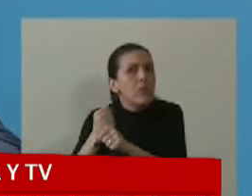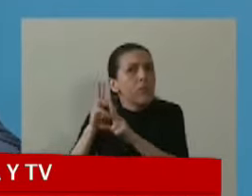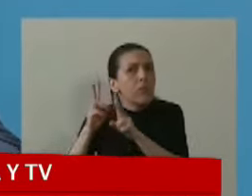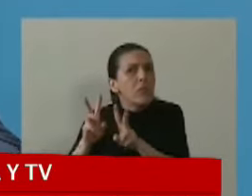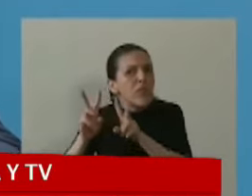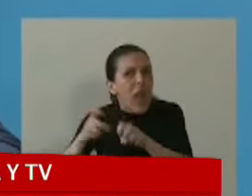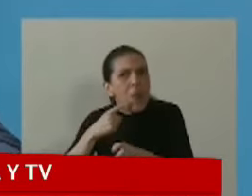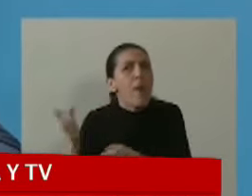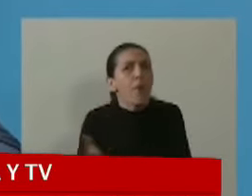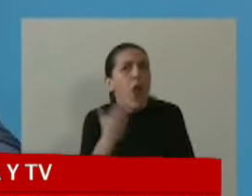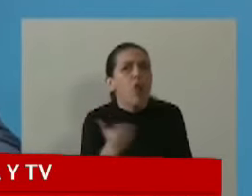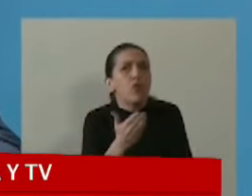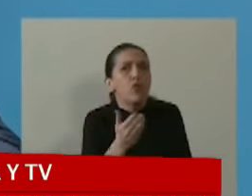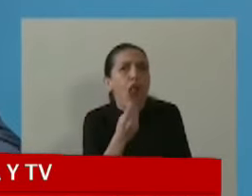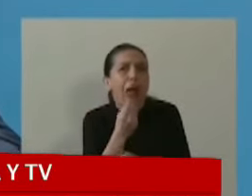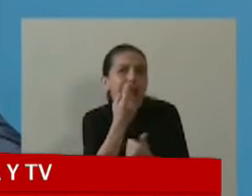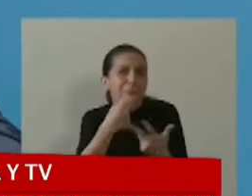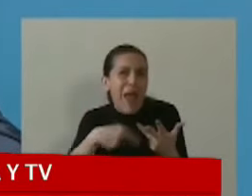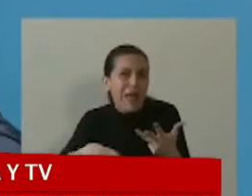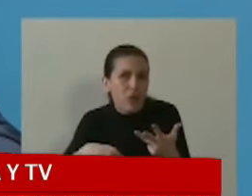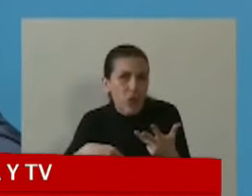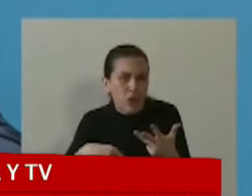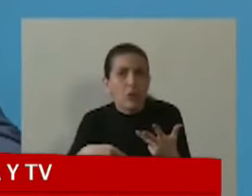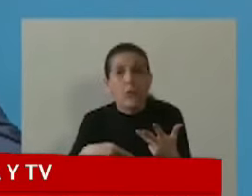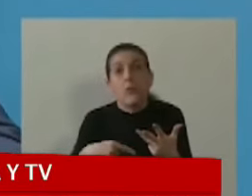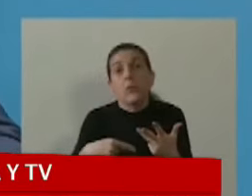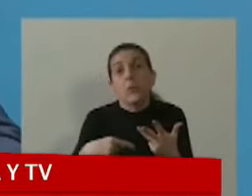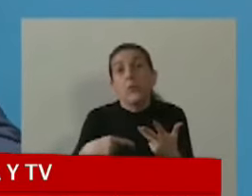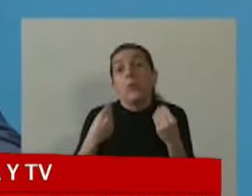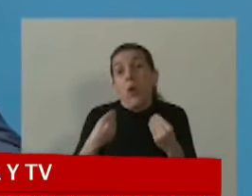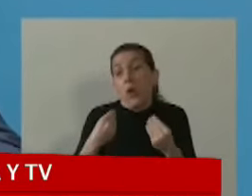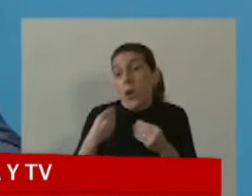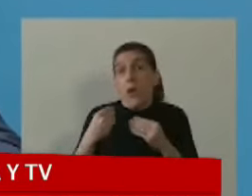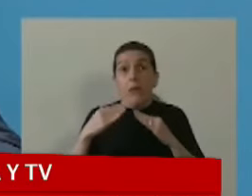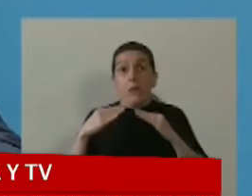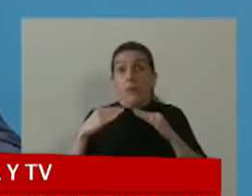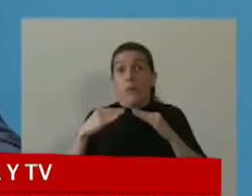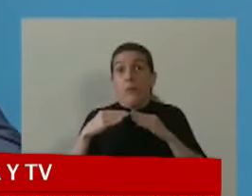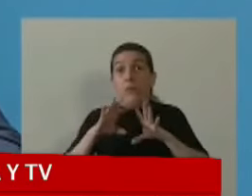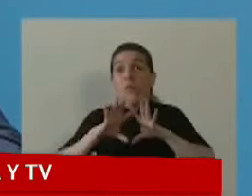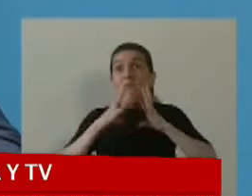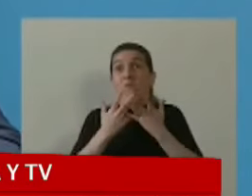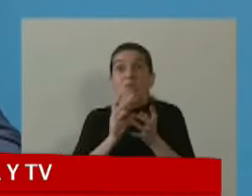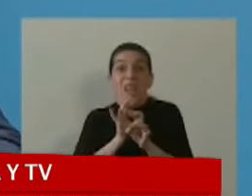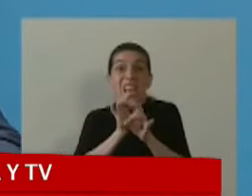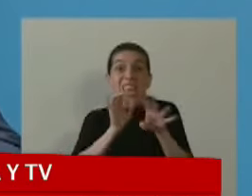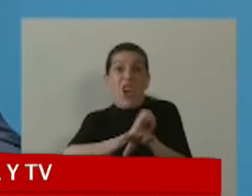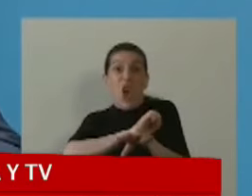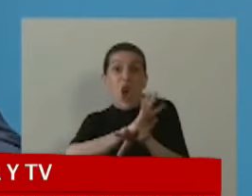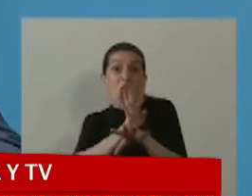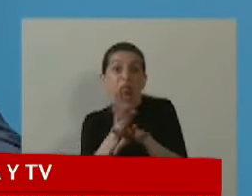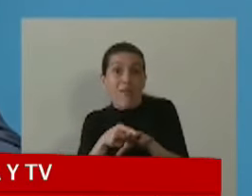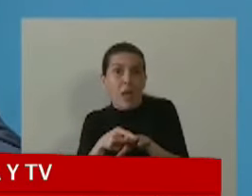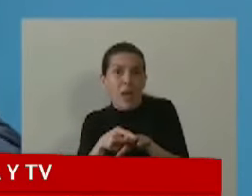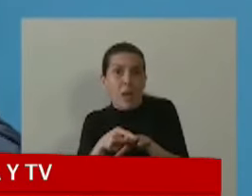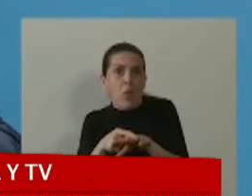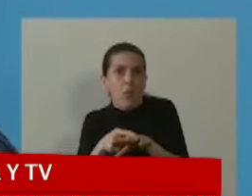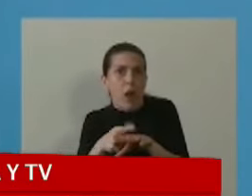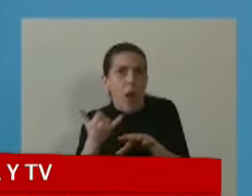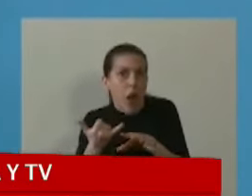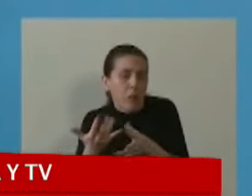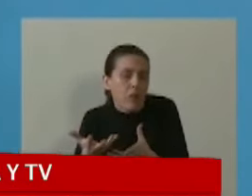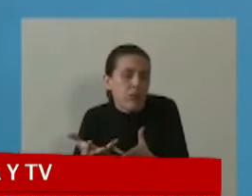anoticiarse por medios imparciales y de repente se dio cuenta que eso no esto sigue